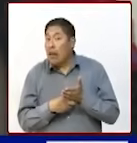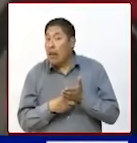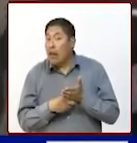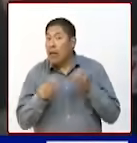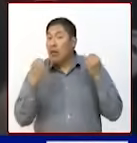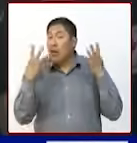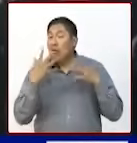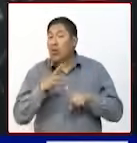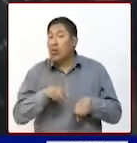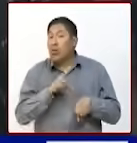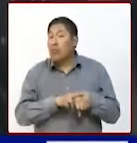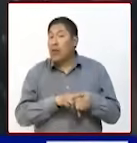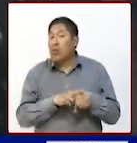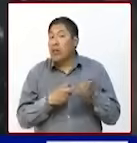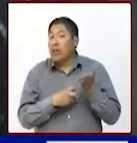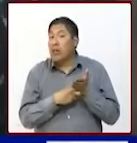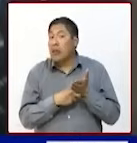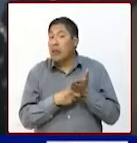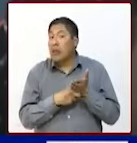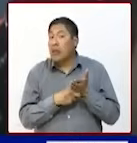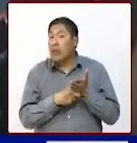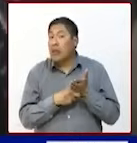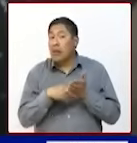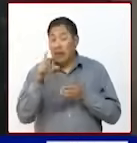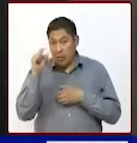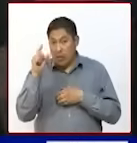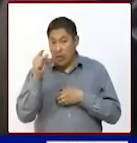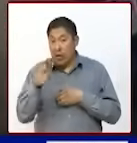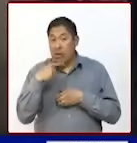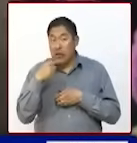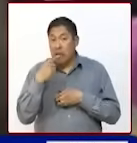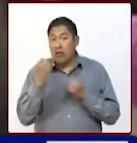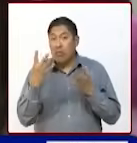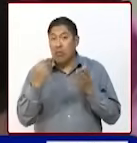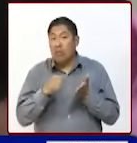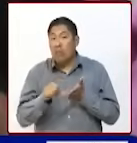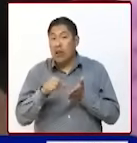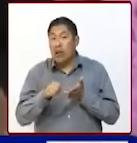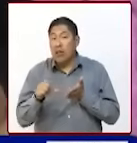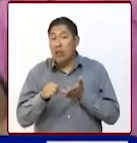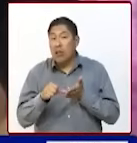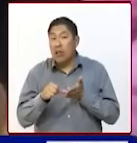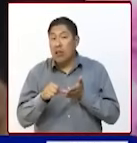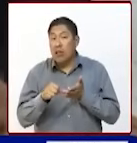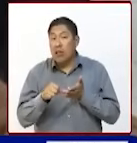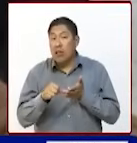¿Cuánto pagan habitualmente el pasaje? 20 bolivianos, y ustedes me dicen, ¿cuánto están pagando ahora?